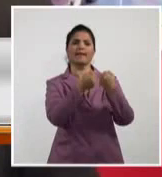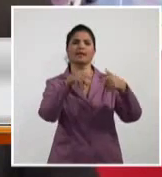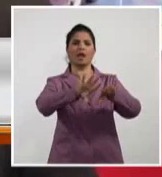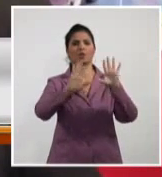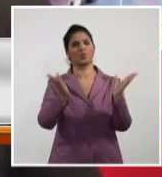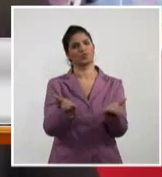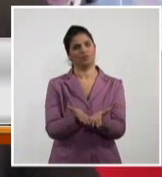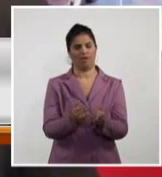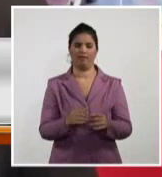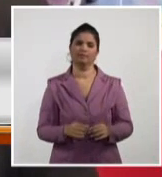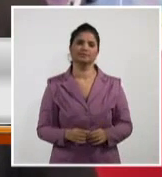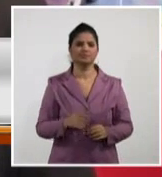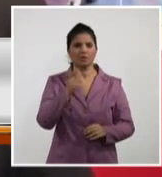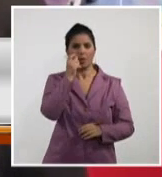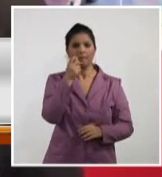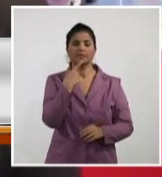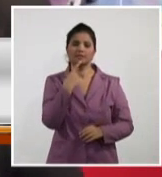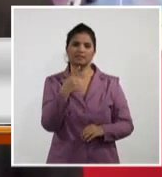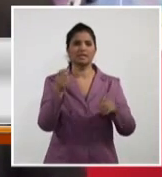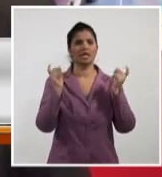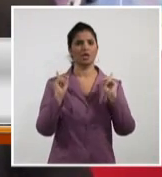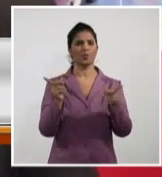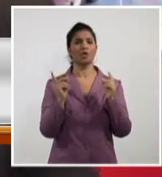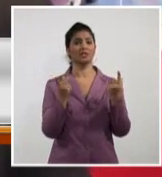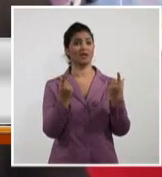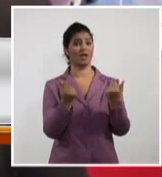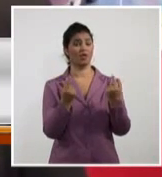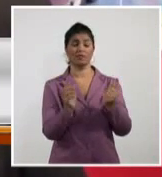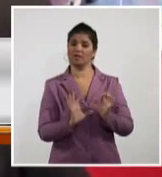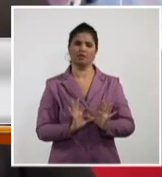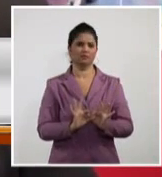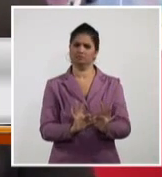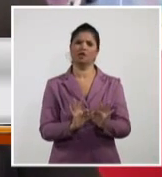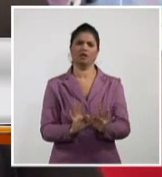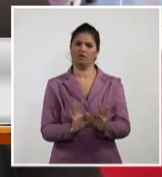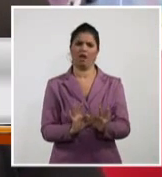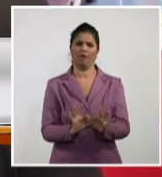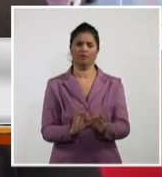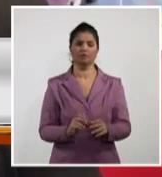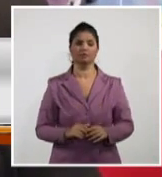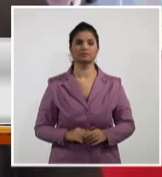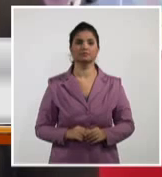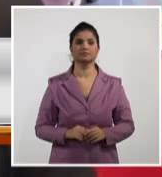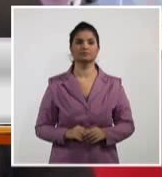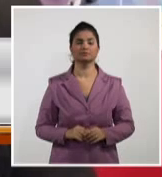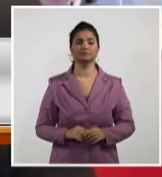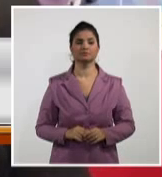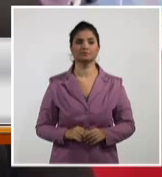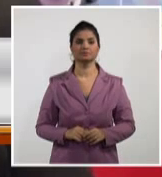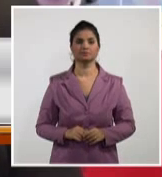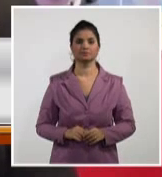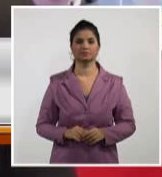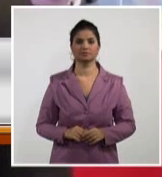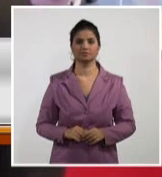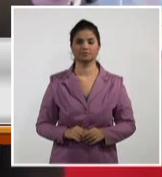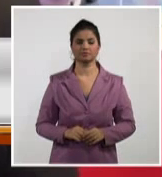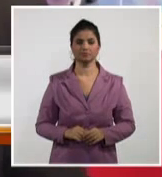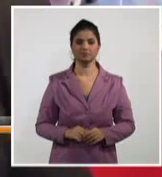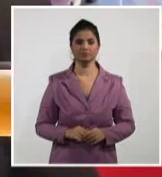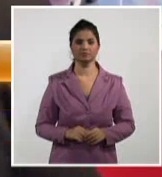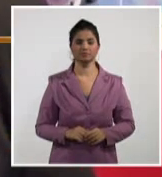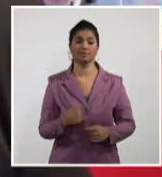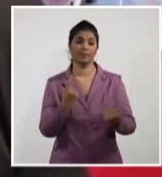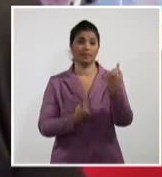una política económica que del orden capitalista, como históricamente, privilegia la ganancia, y por